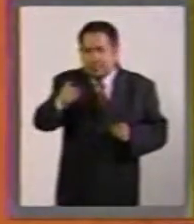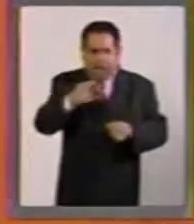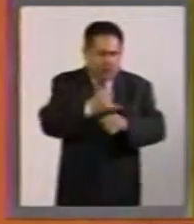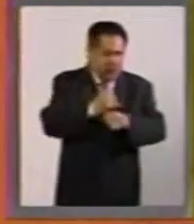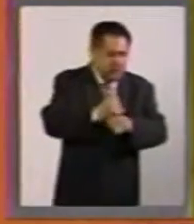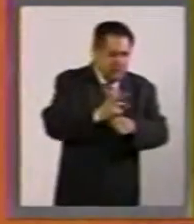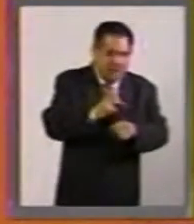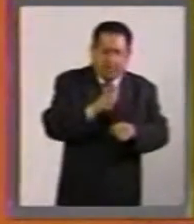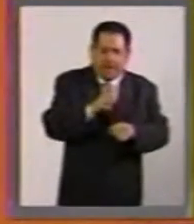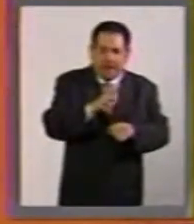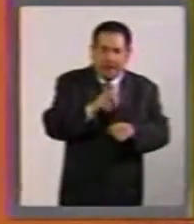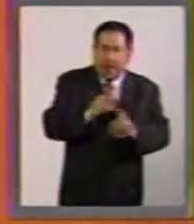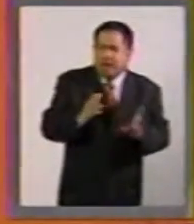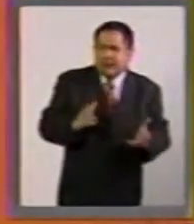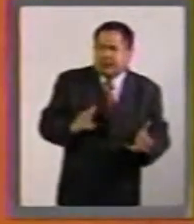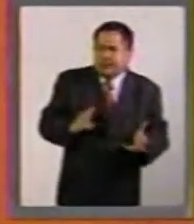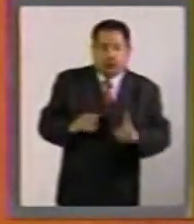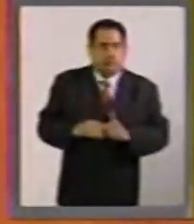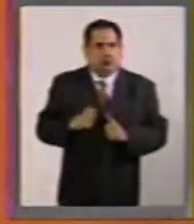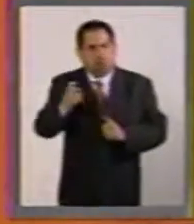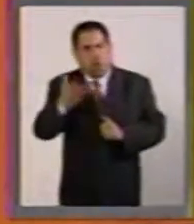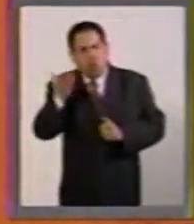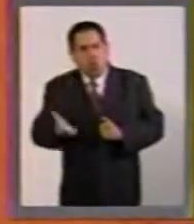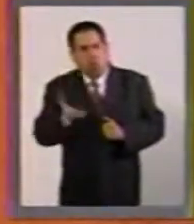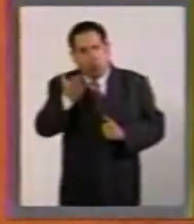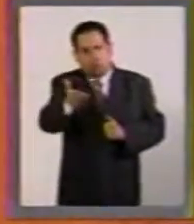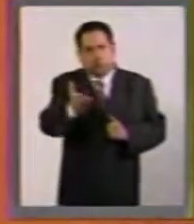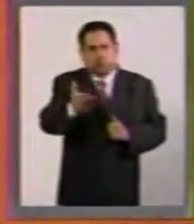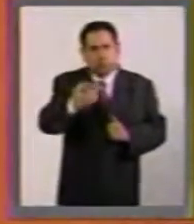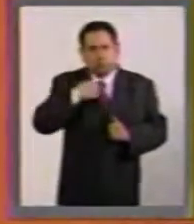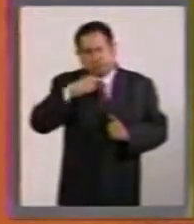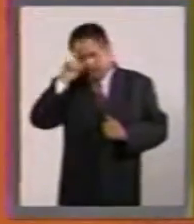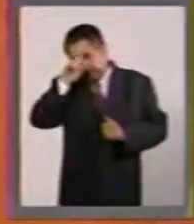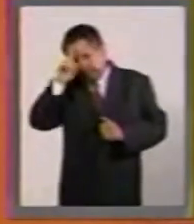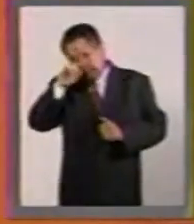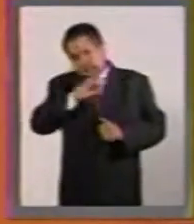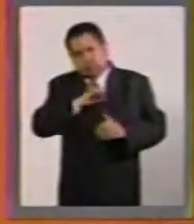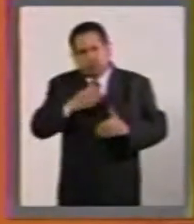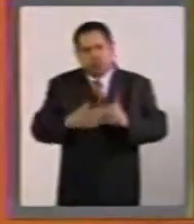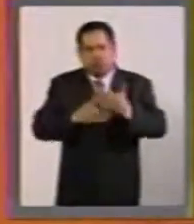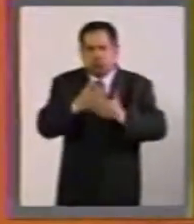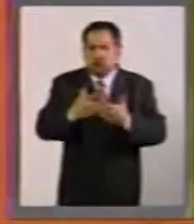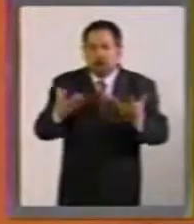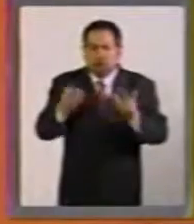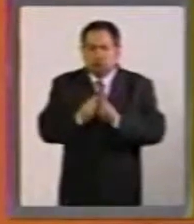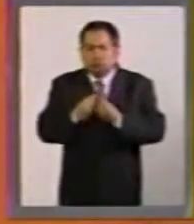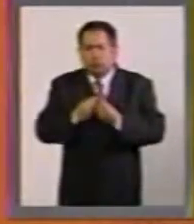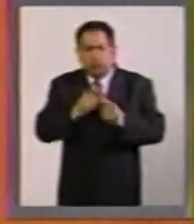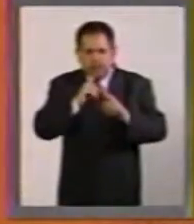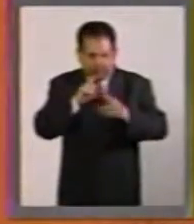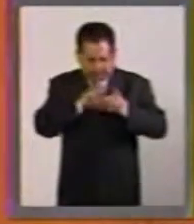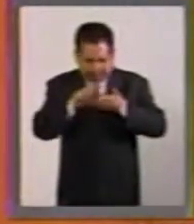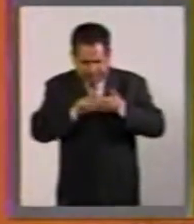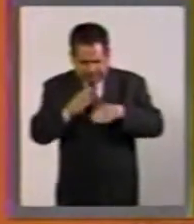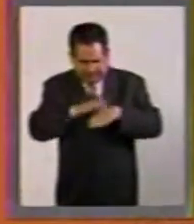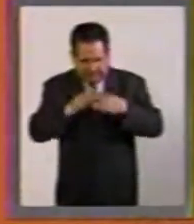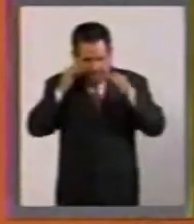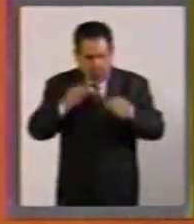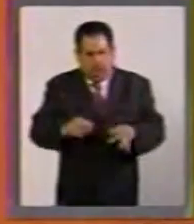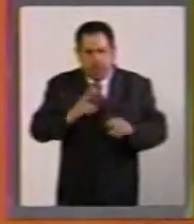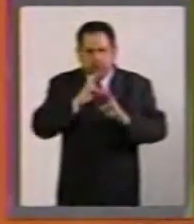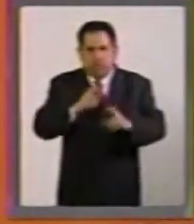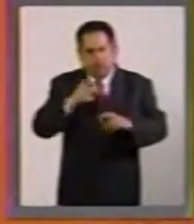averiguación previa. Así es que con esa propuesta yo sugiero que podamos encontrar una redacción adecuada y